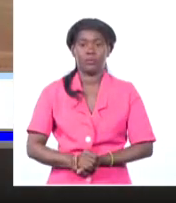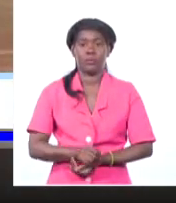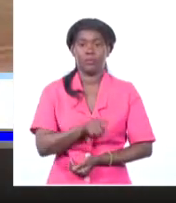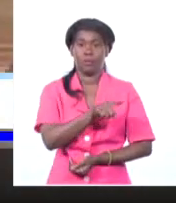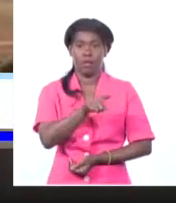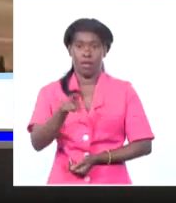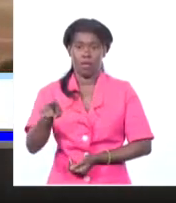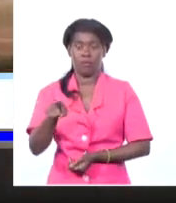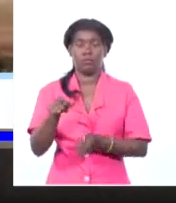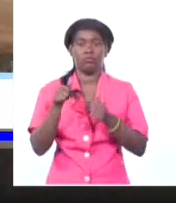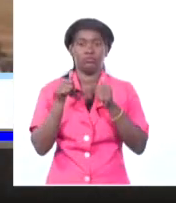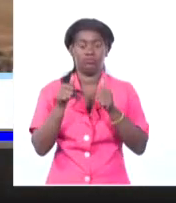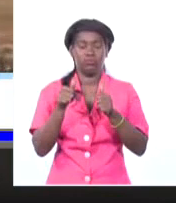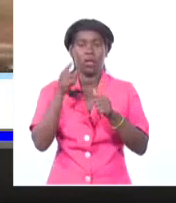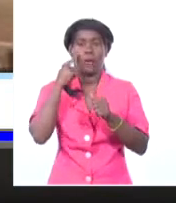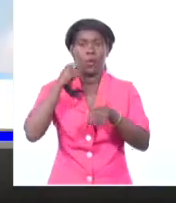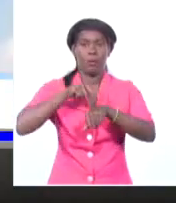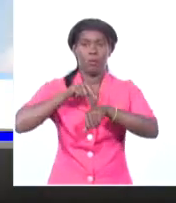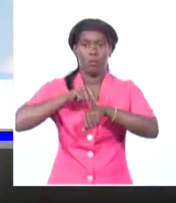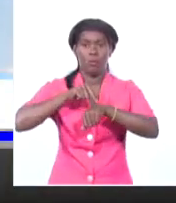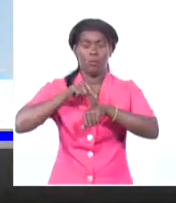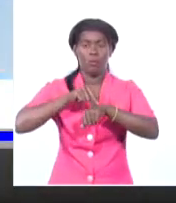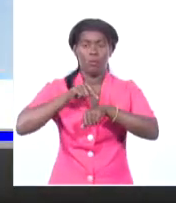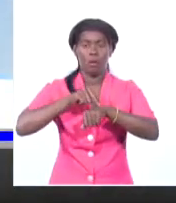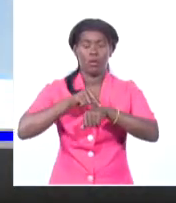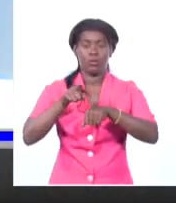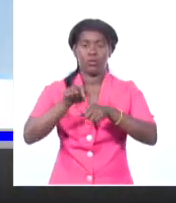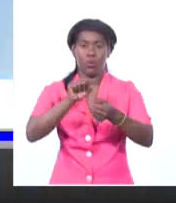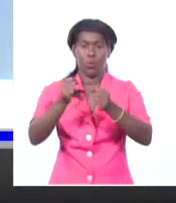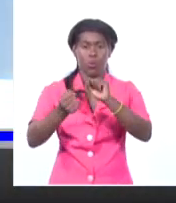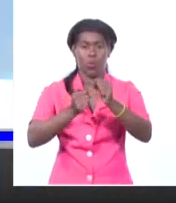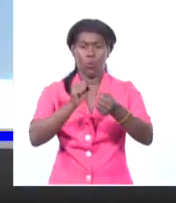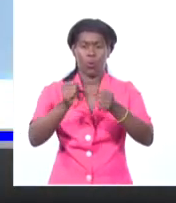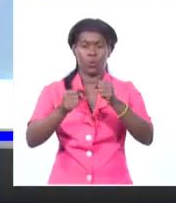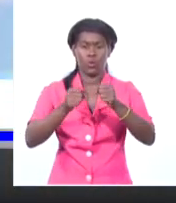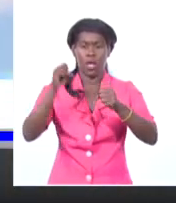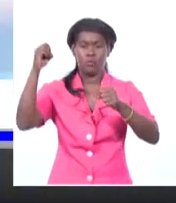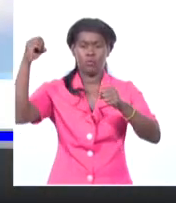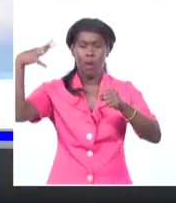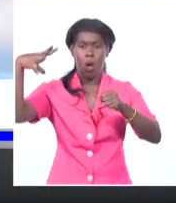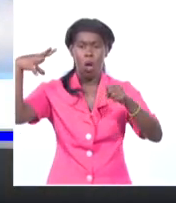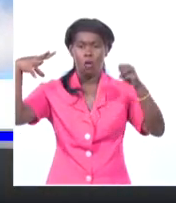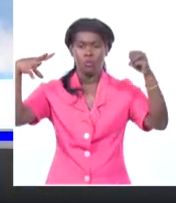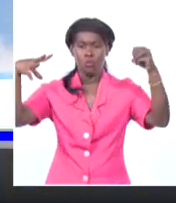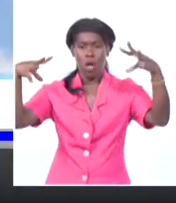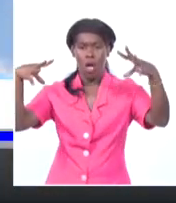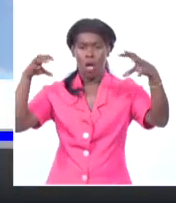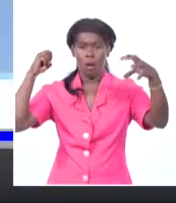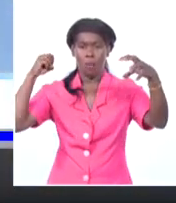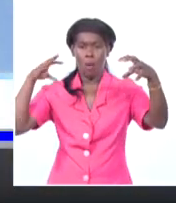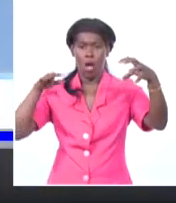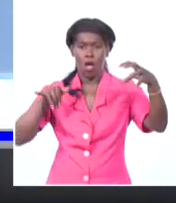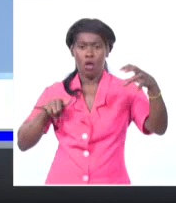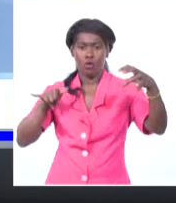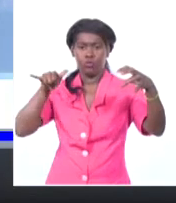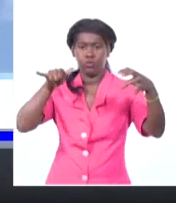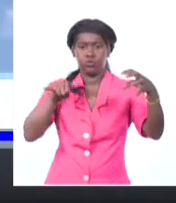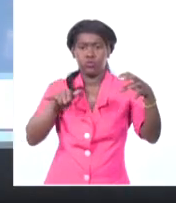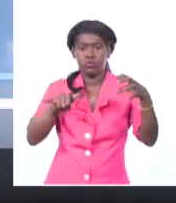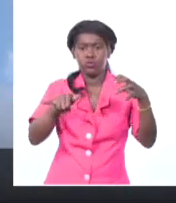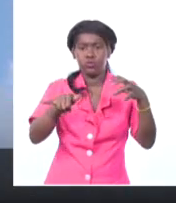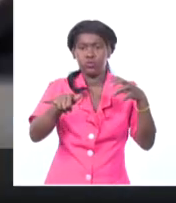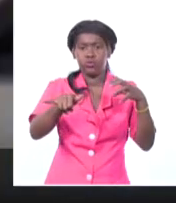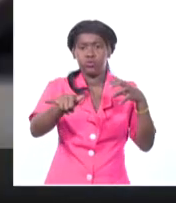información meteorológica en tiempo real, así como al control del sistema de iluminación de la pista y la rampa. Cada posición de trabajo